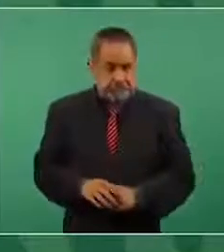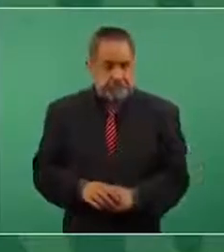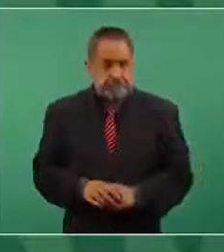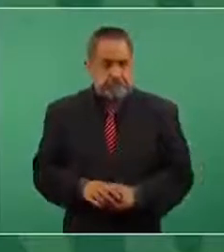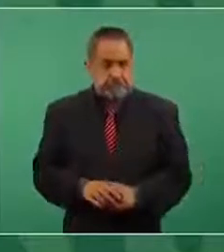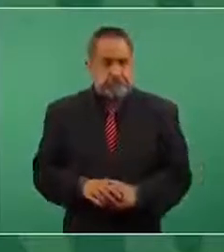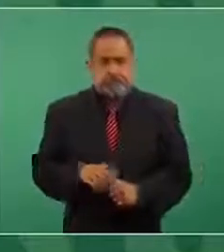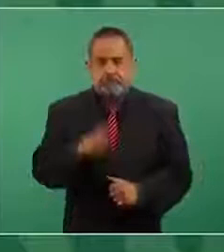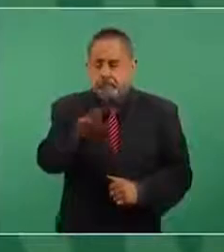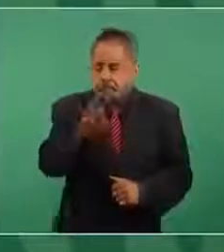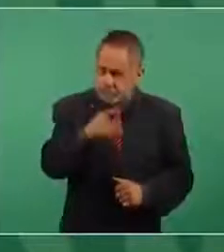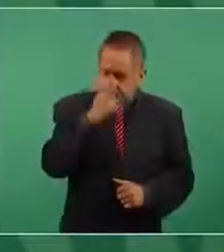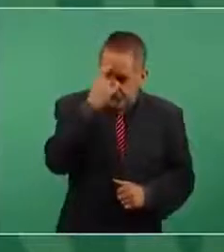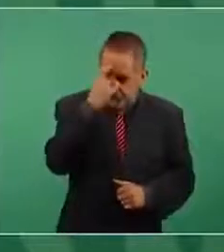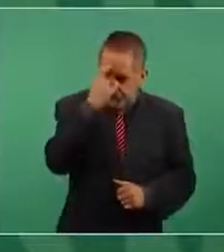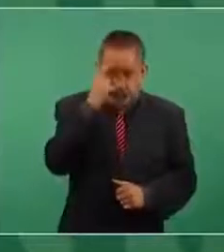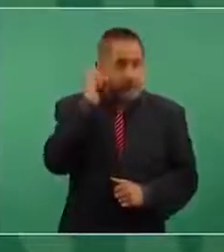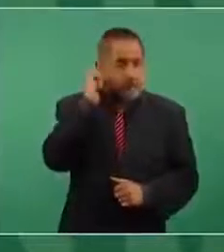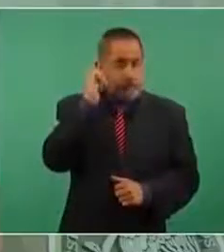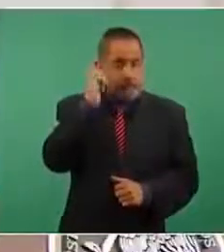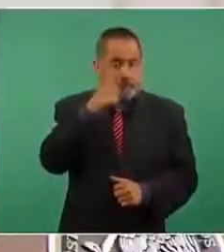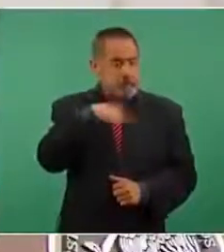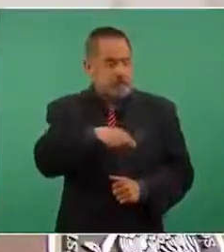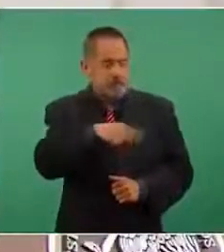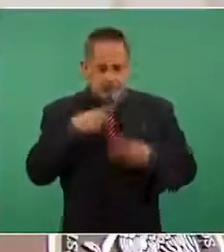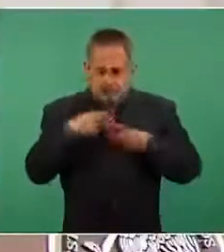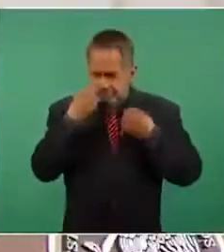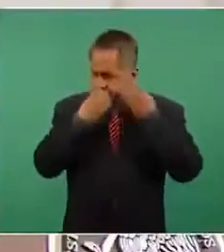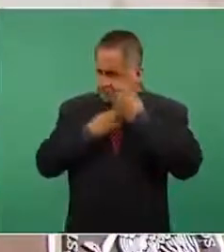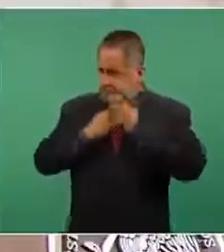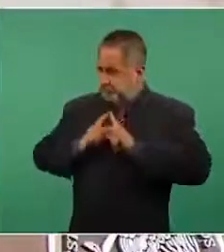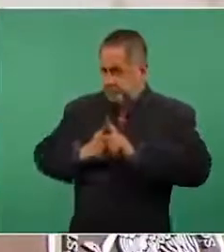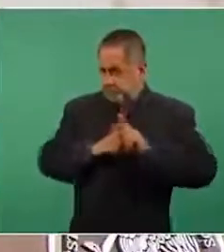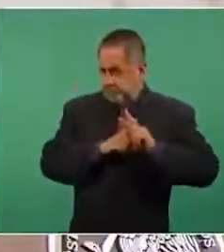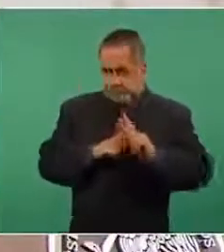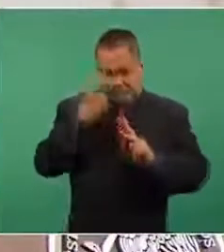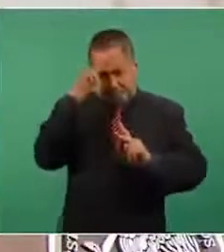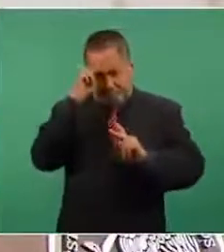ojalá y los analistas expertos